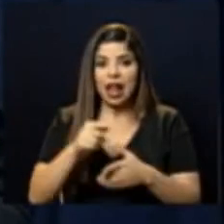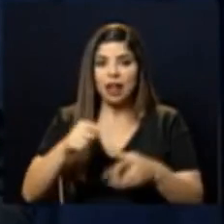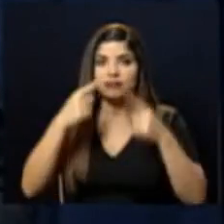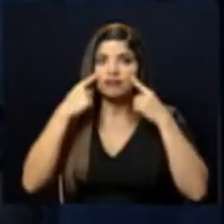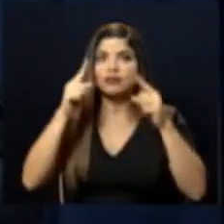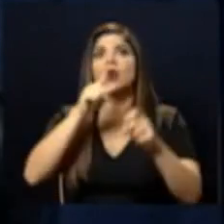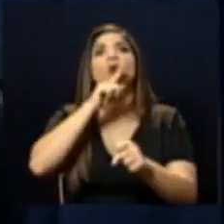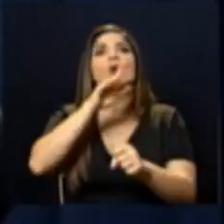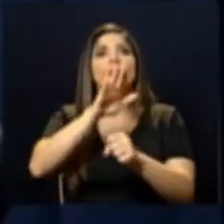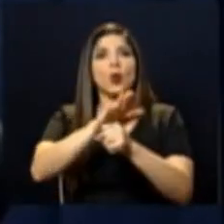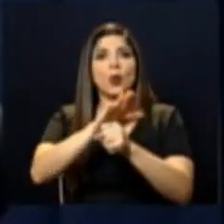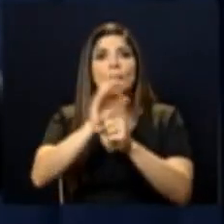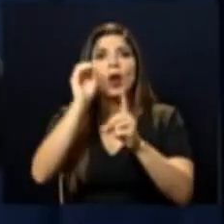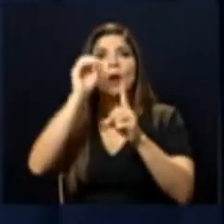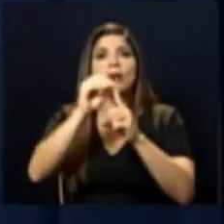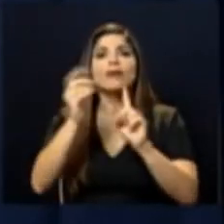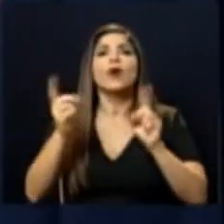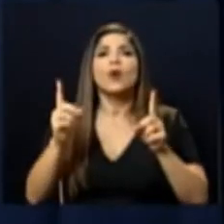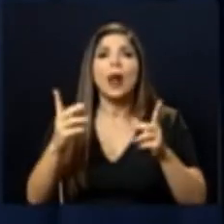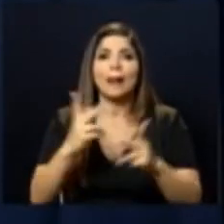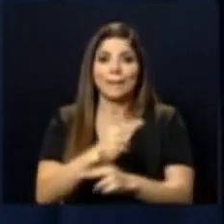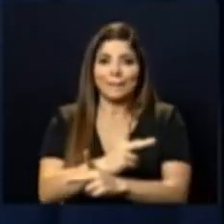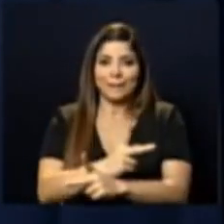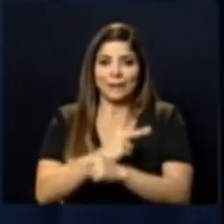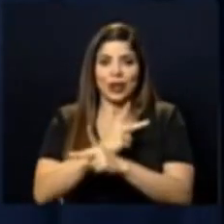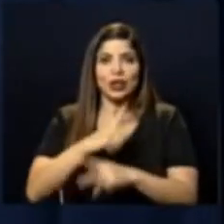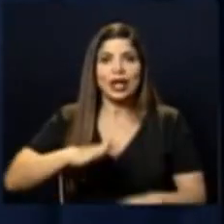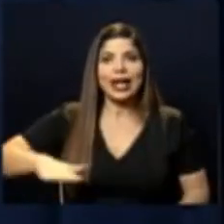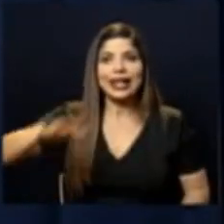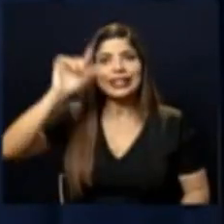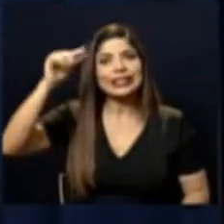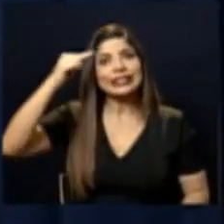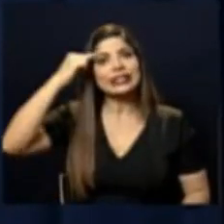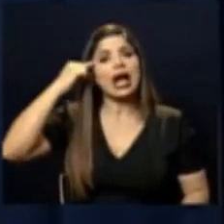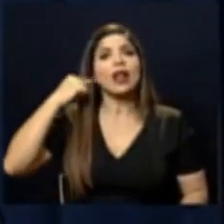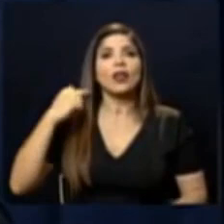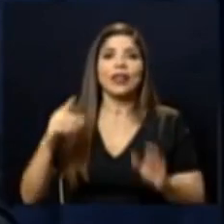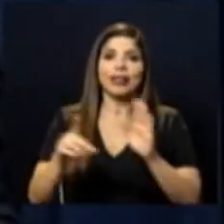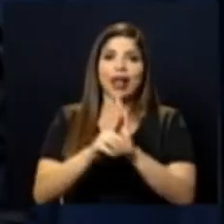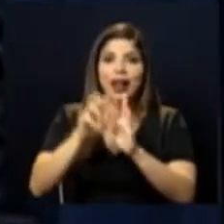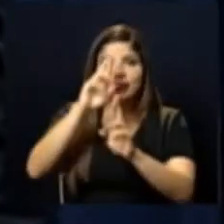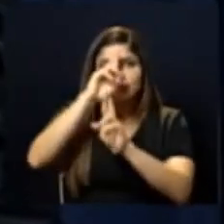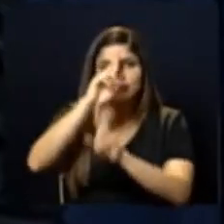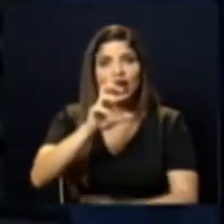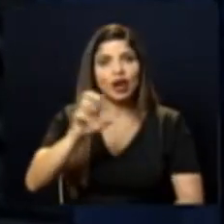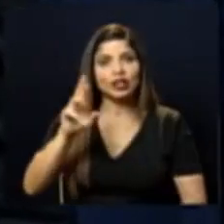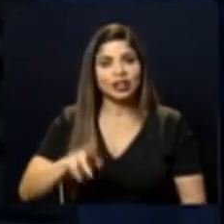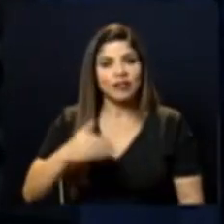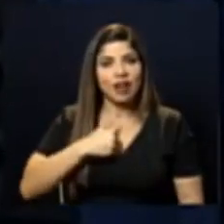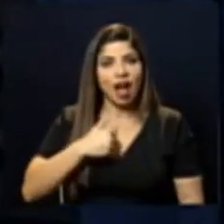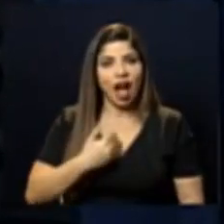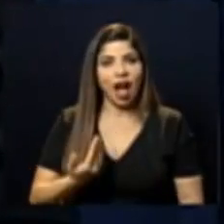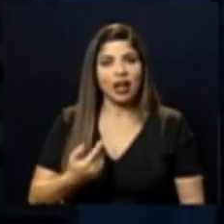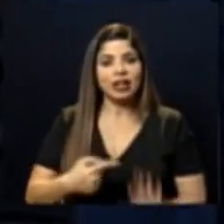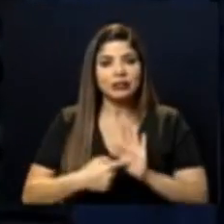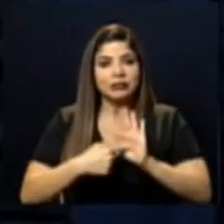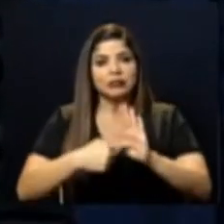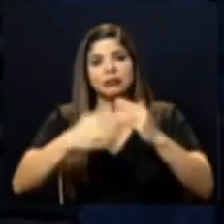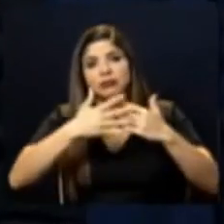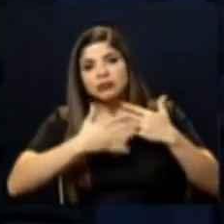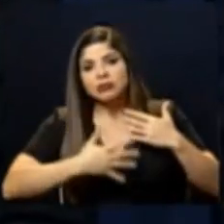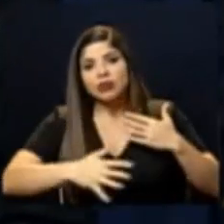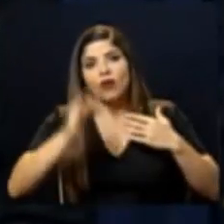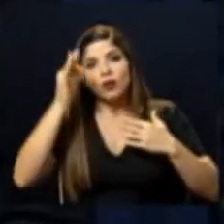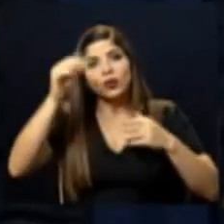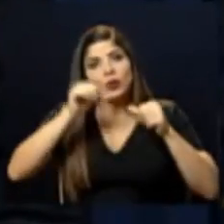el objetivo de proteger el Estado Social de Derecho de Costa Rica y proyectar su existencia en el